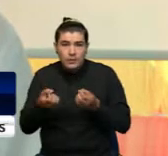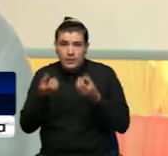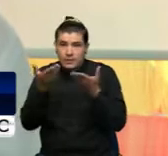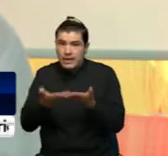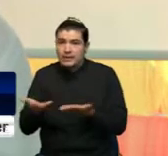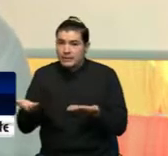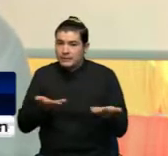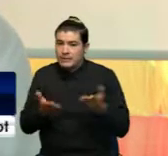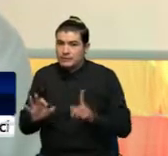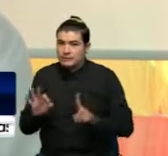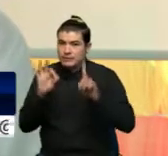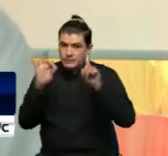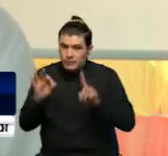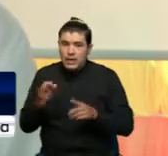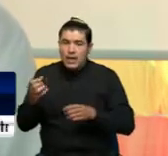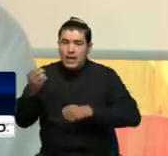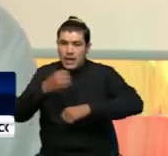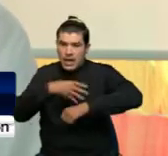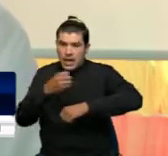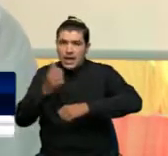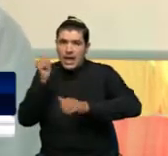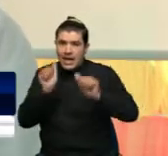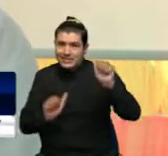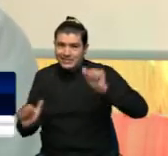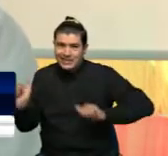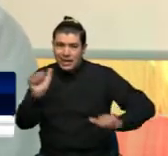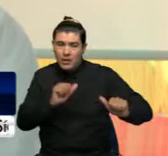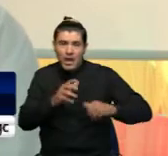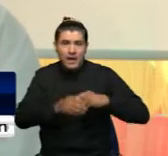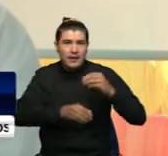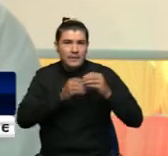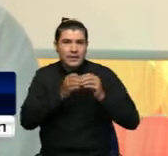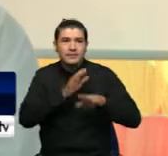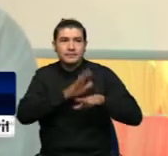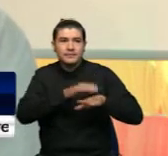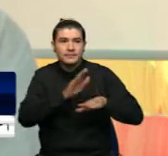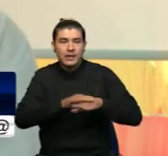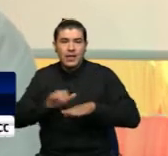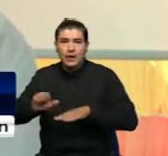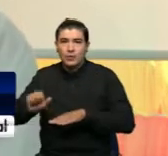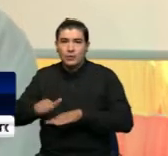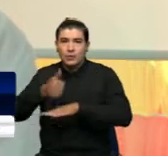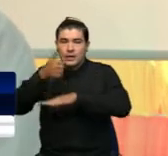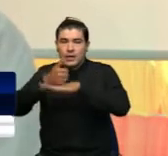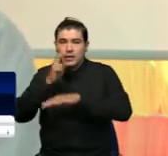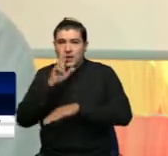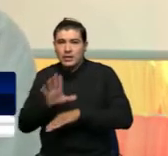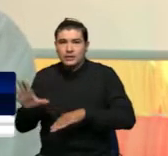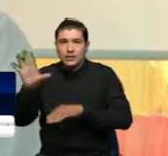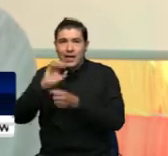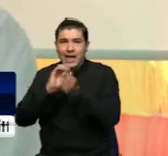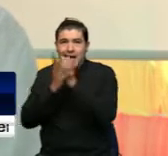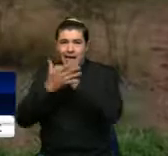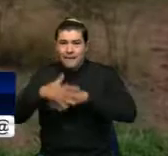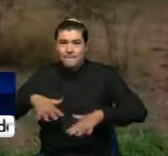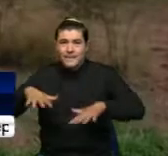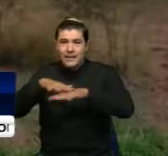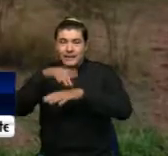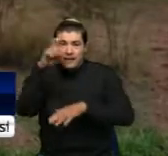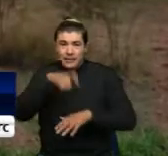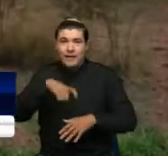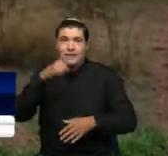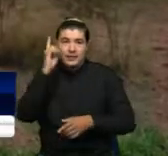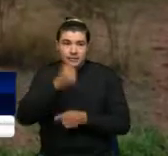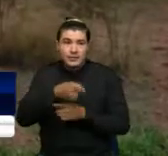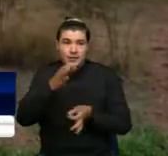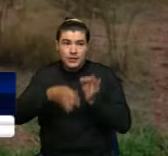de aseo y también a informar digamos la posición de la autoridad nacional ambiental con respecto al cumplimiento de la orden del juez hoy